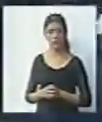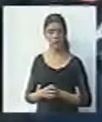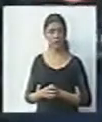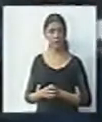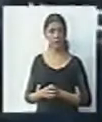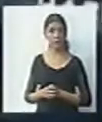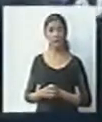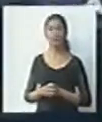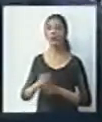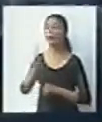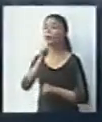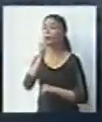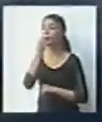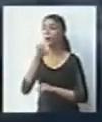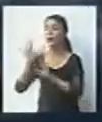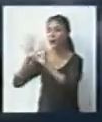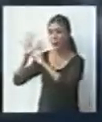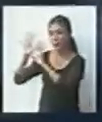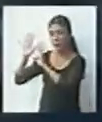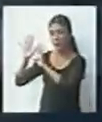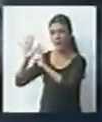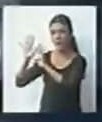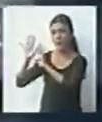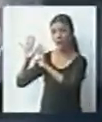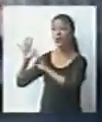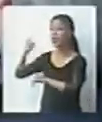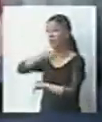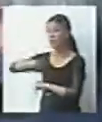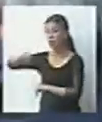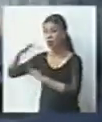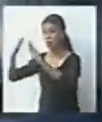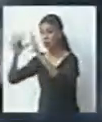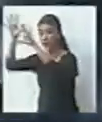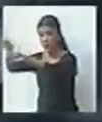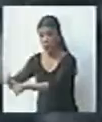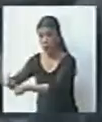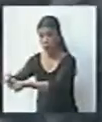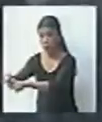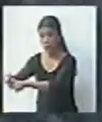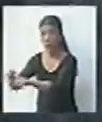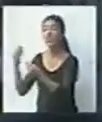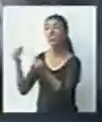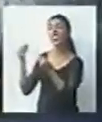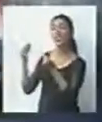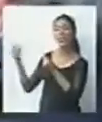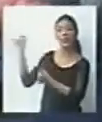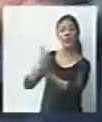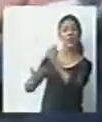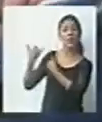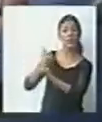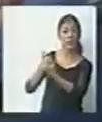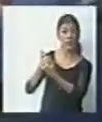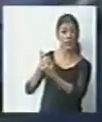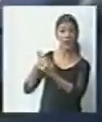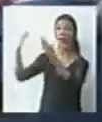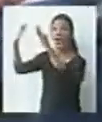Ustedes entran a un lugar que no es... ¿Qué quiere decir usurpación? Nosotros estábamos adentro, no había ventana, no había nada, estaba en el mal estado. ¿Qué quiere